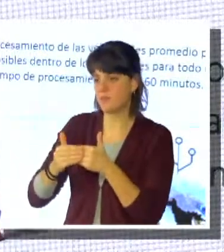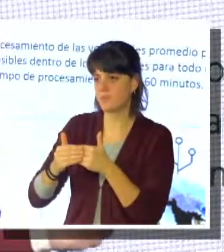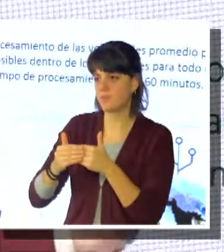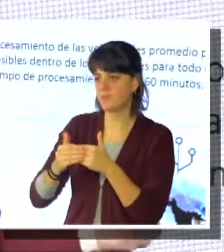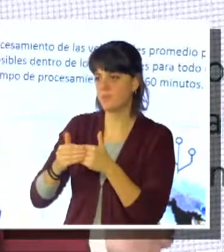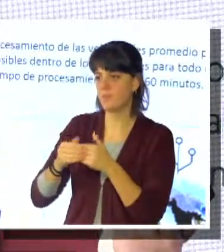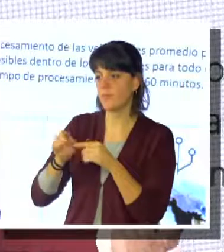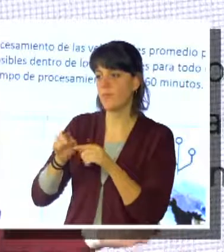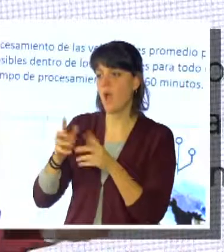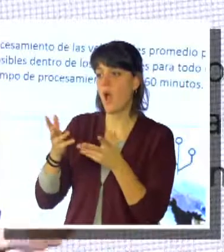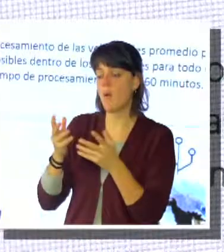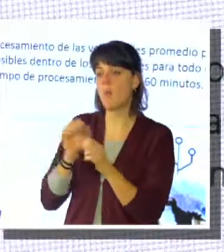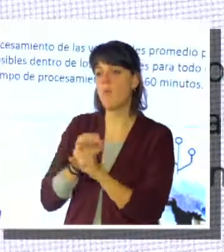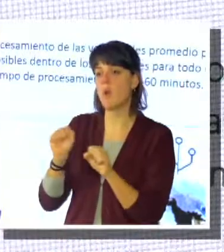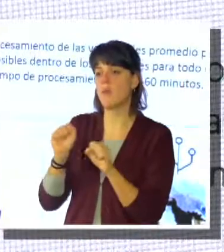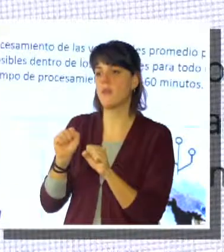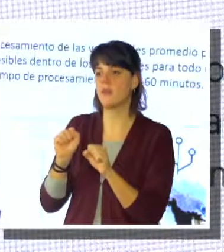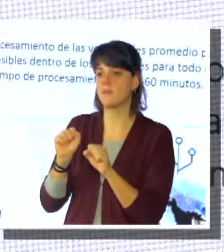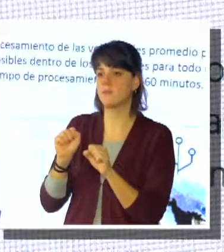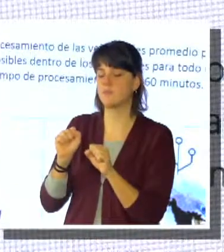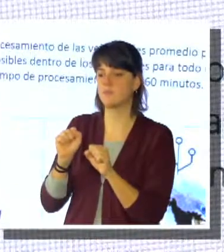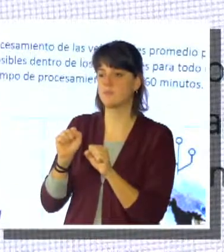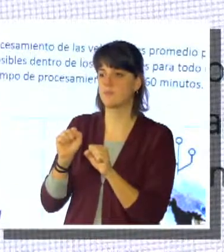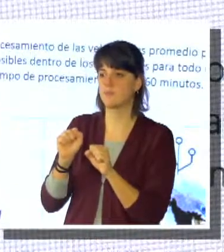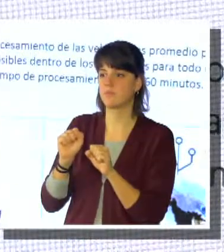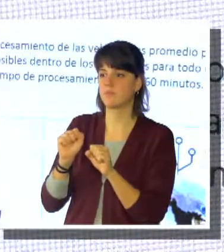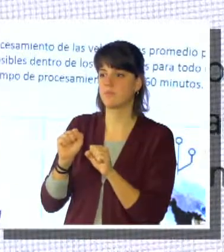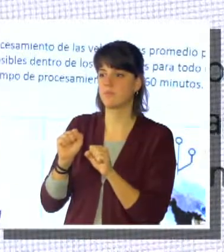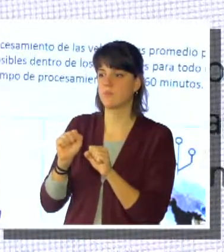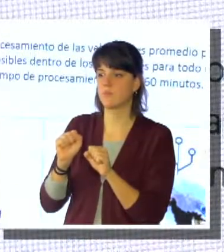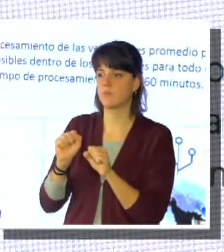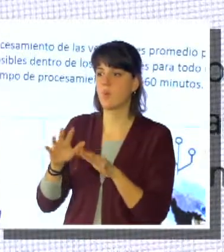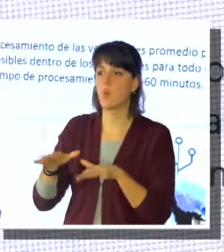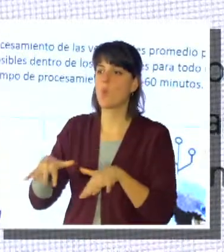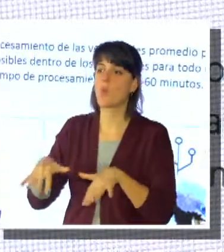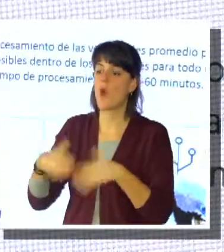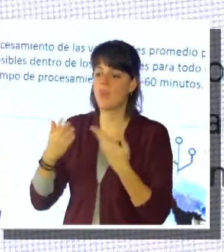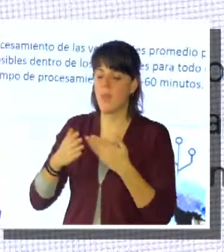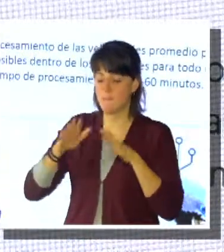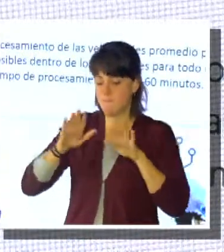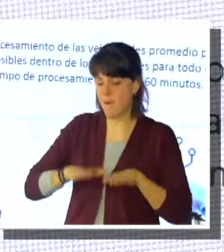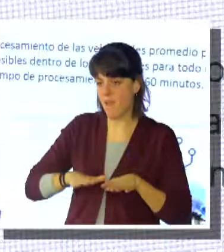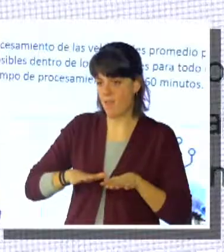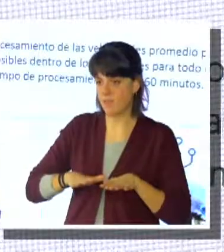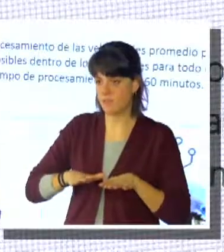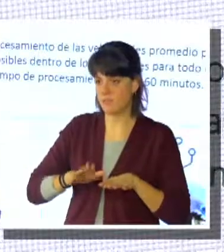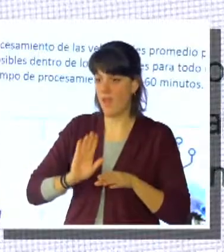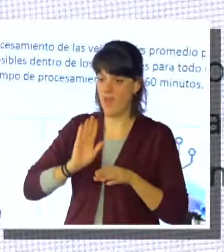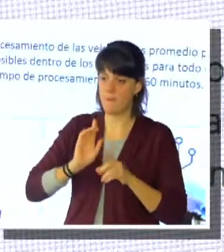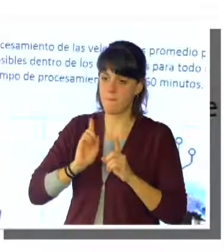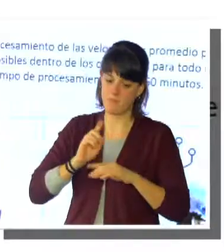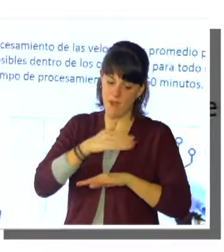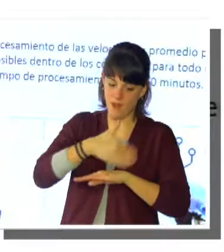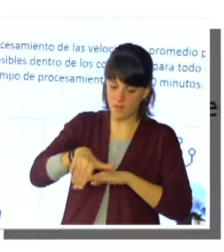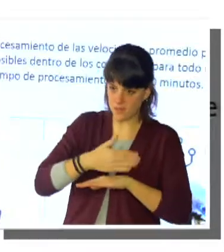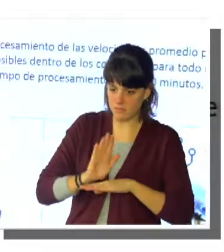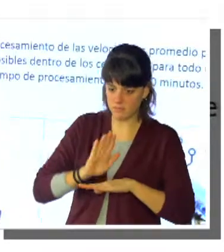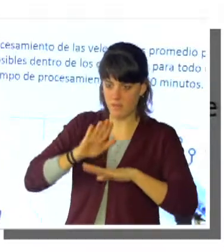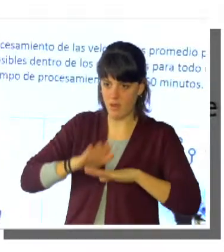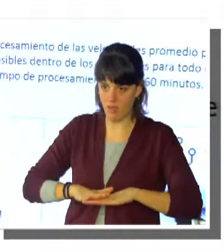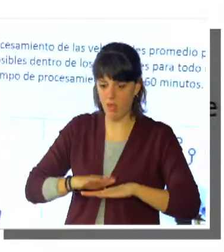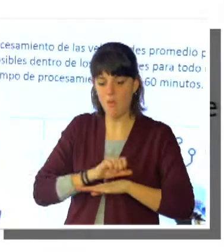afectan directamente a la ocupación y a los problemas de sobreocupación. La primera es el porcentaje de minutos en el día donde